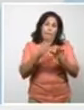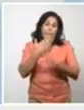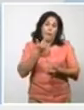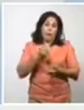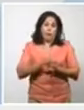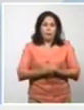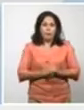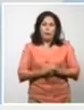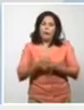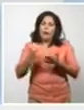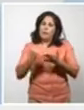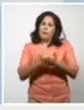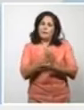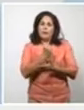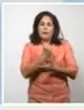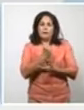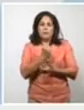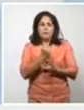Lamentablemente,